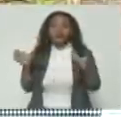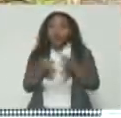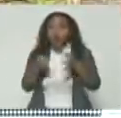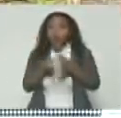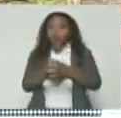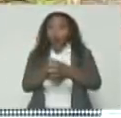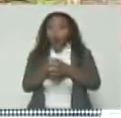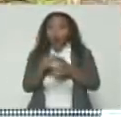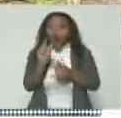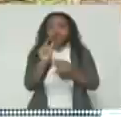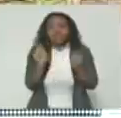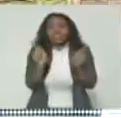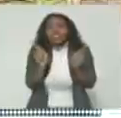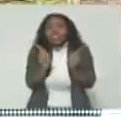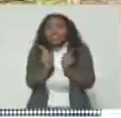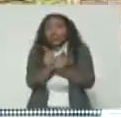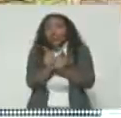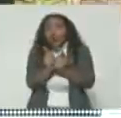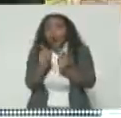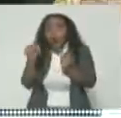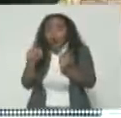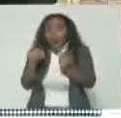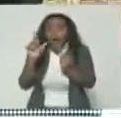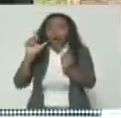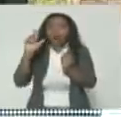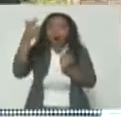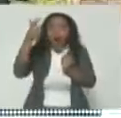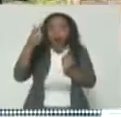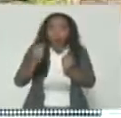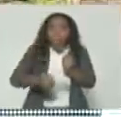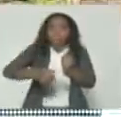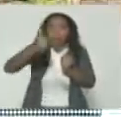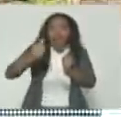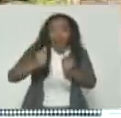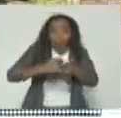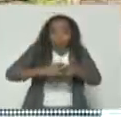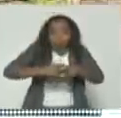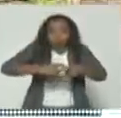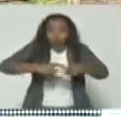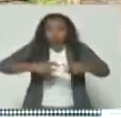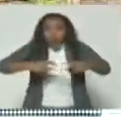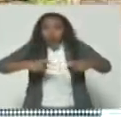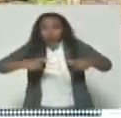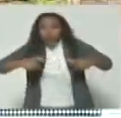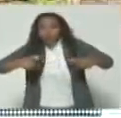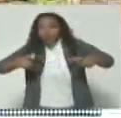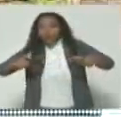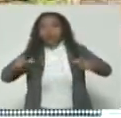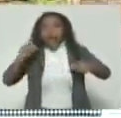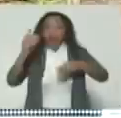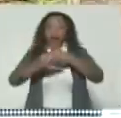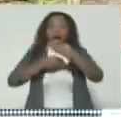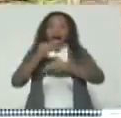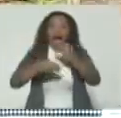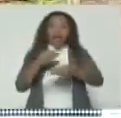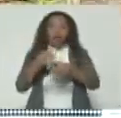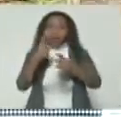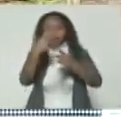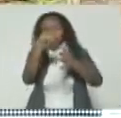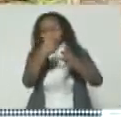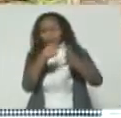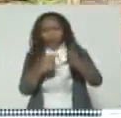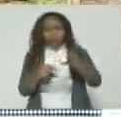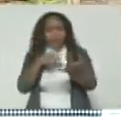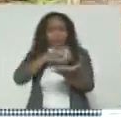muy pequeño, ha venido creciendo no solo en Calabozo, sino en el sector oriental de Guárico, como Valle de la Pacua, Sarasa, El Socorro,